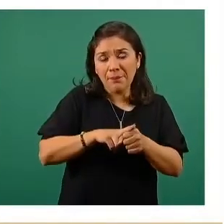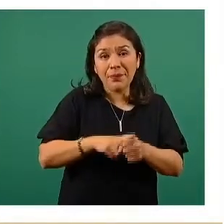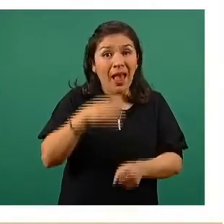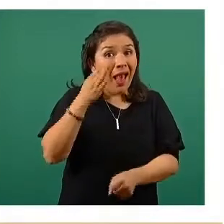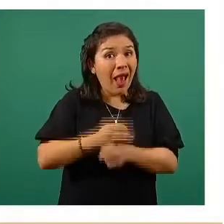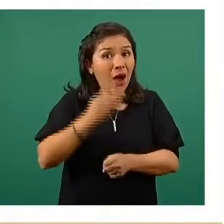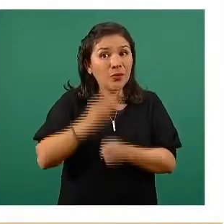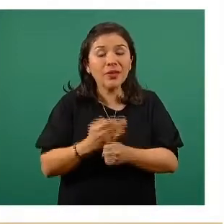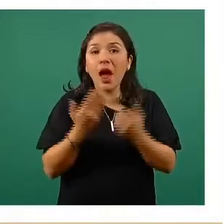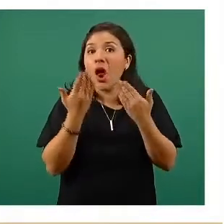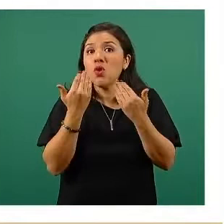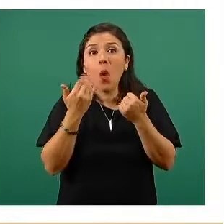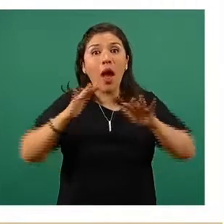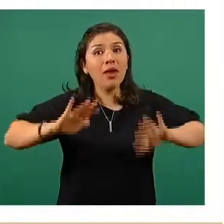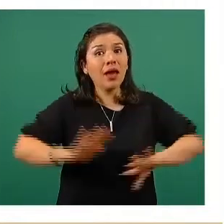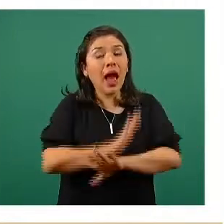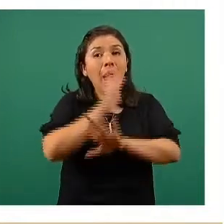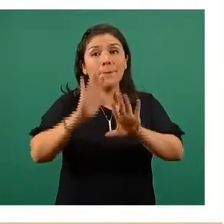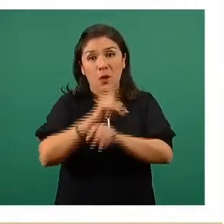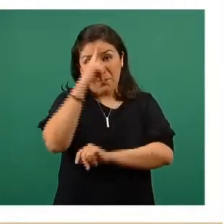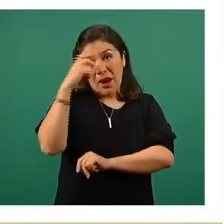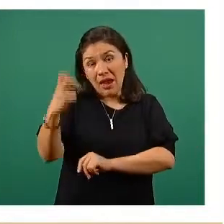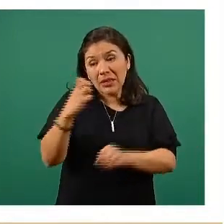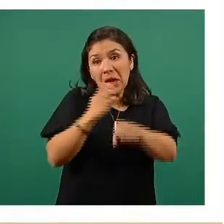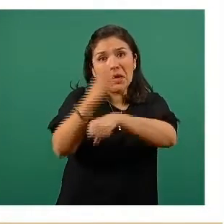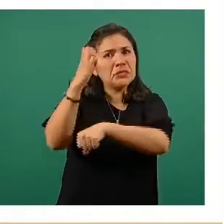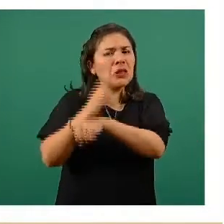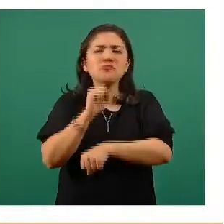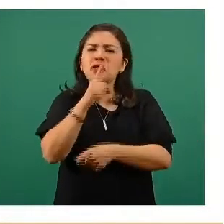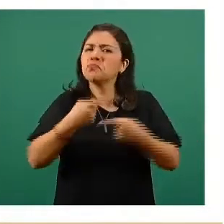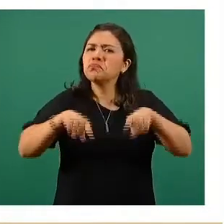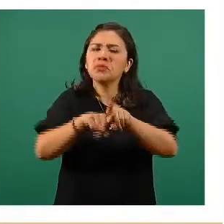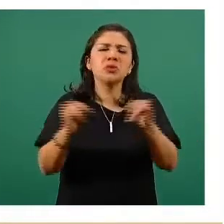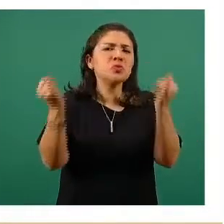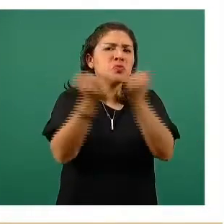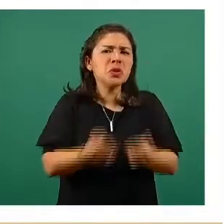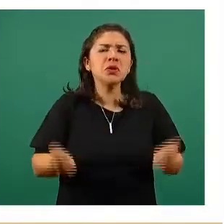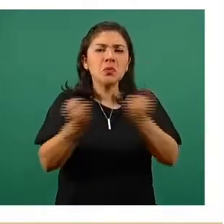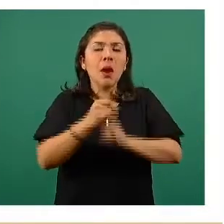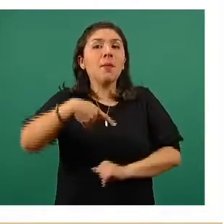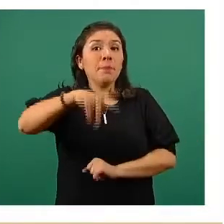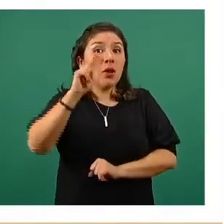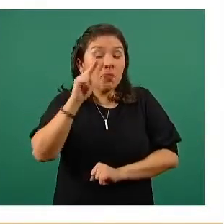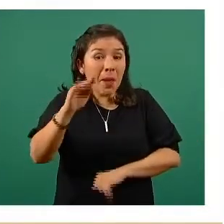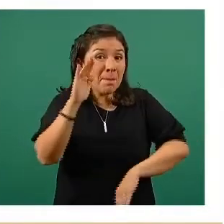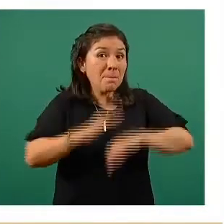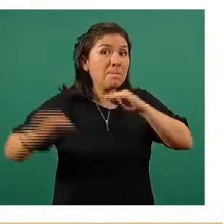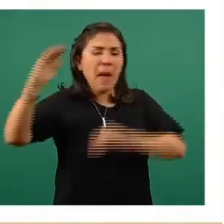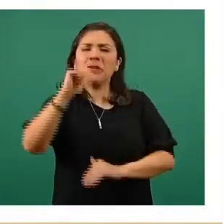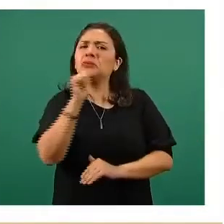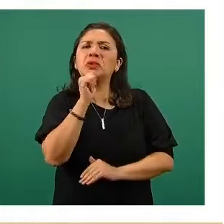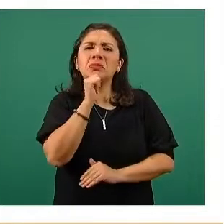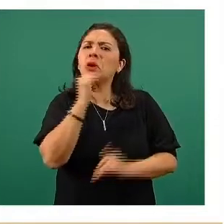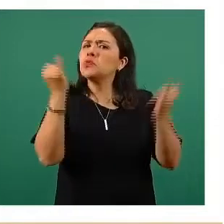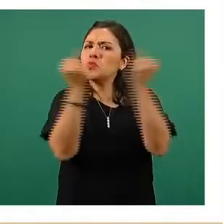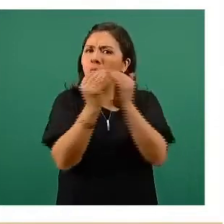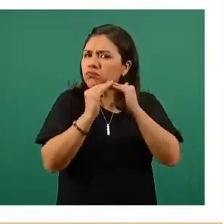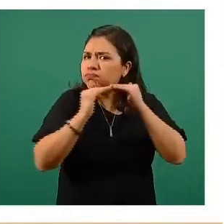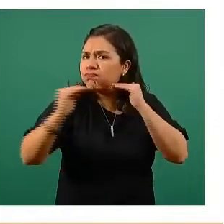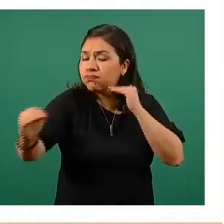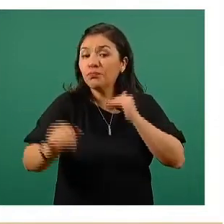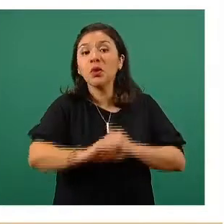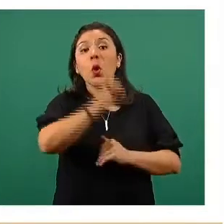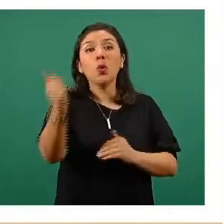no se ha movido el cambio de ocupación en estas entidades federativas, sin embargo tampoco se observa un incremento. Y en el